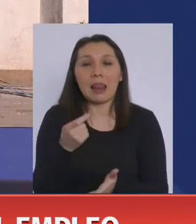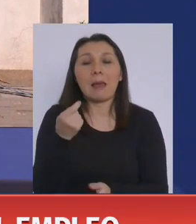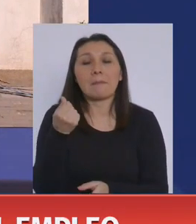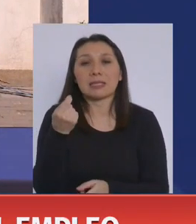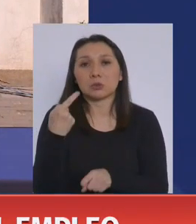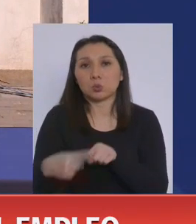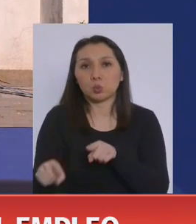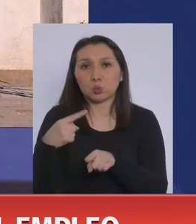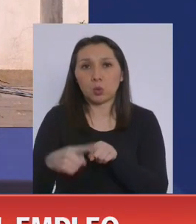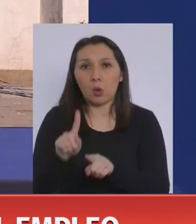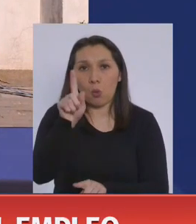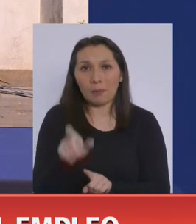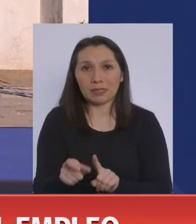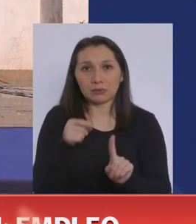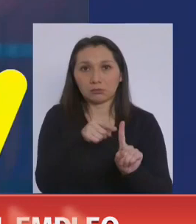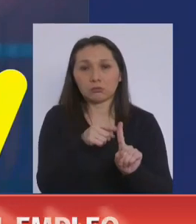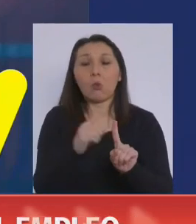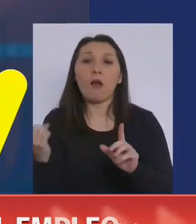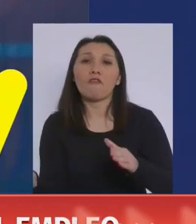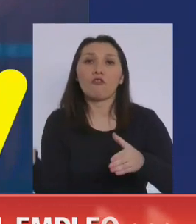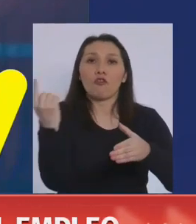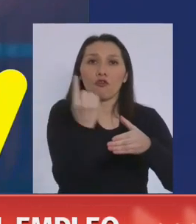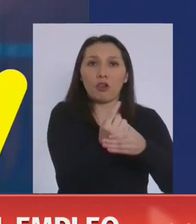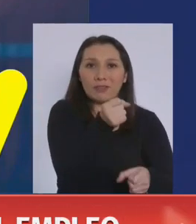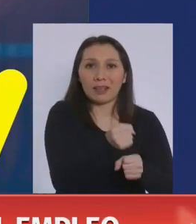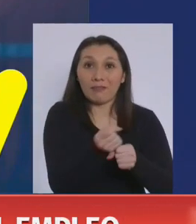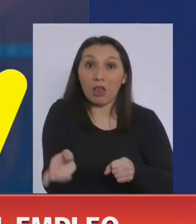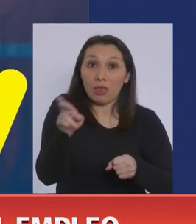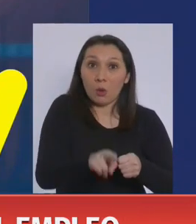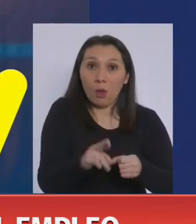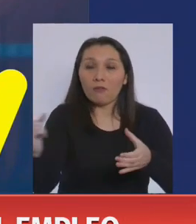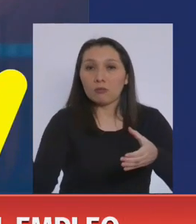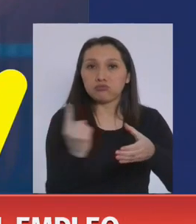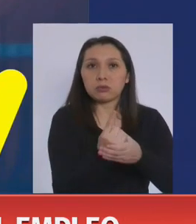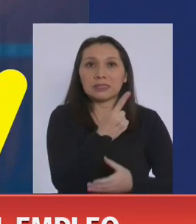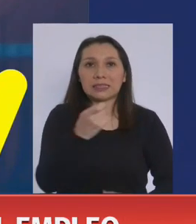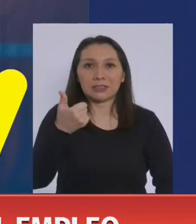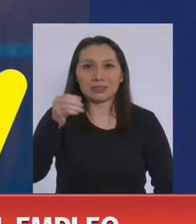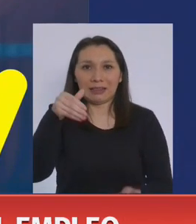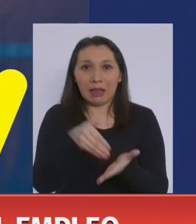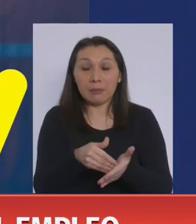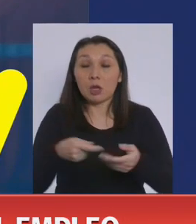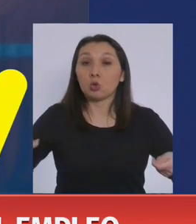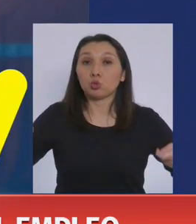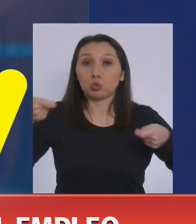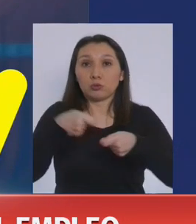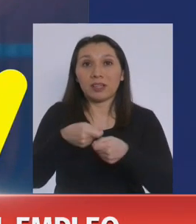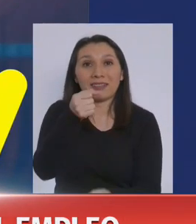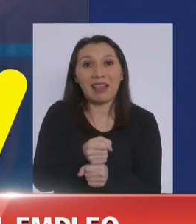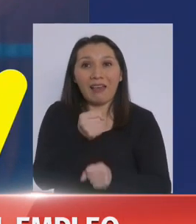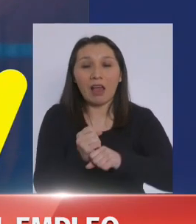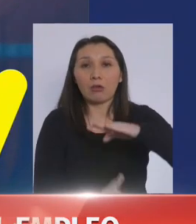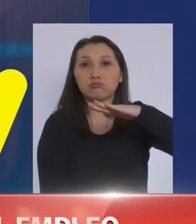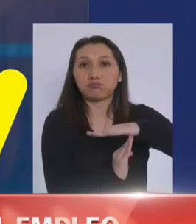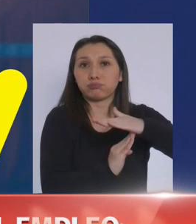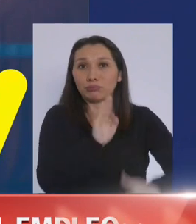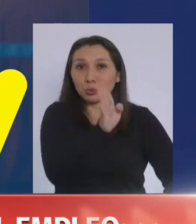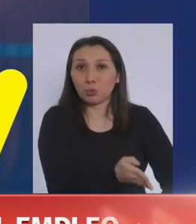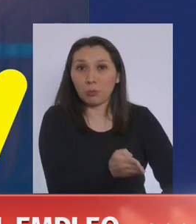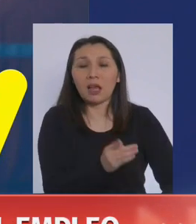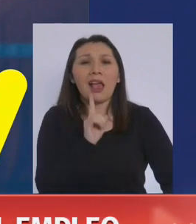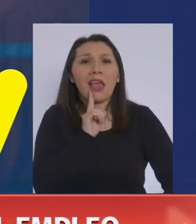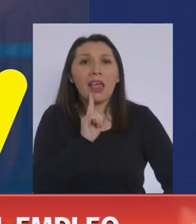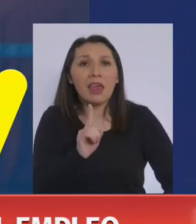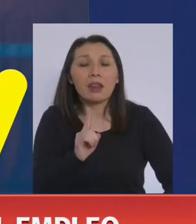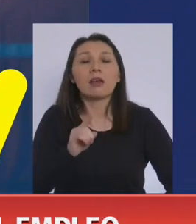160.000 pesos mensuales por trabajador reincorporado. Y a este subsidio para empleos suspendidos solo podrán